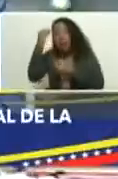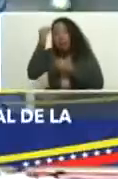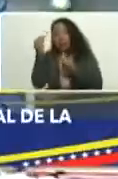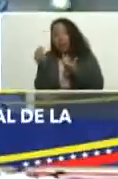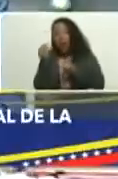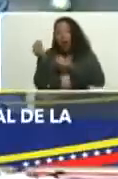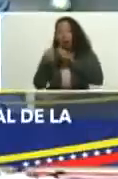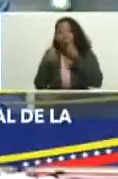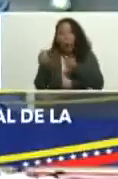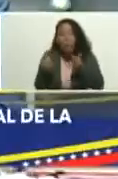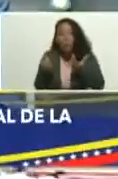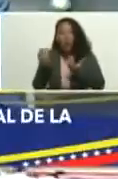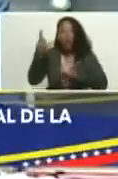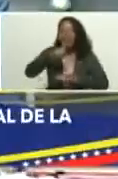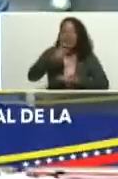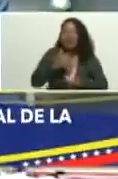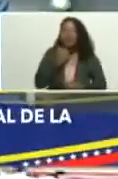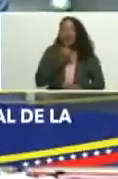escucharlo,